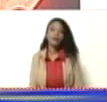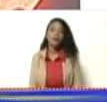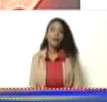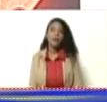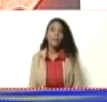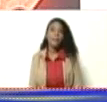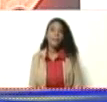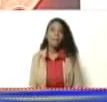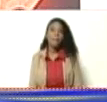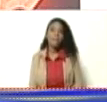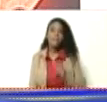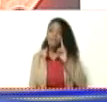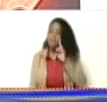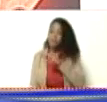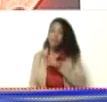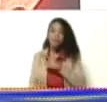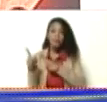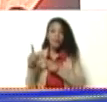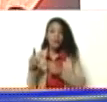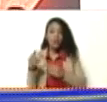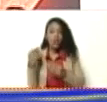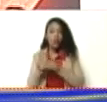Yo los veo a ellos como una esponja.